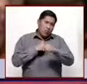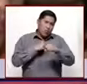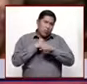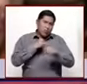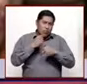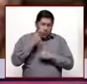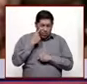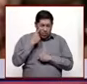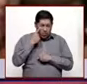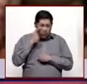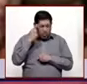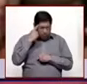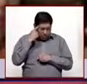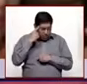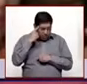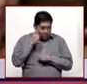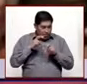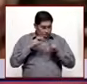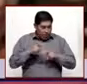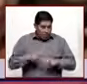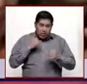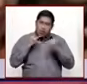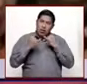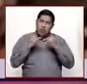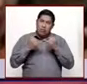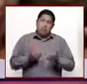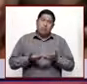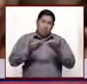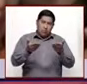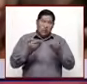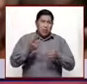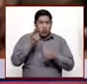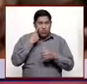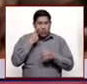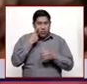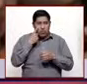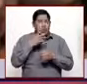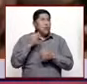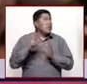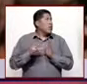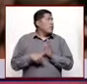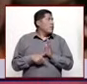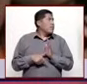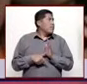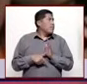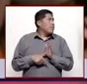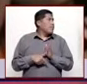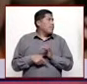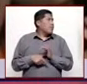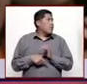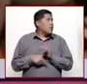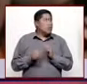conozca, considere, analice el informe que se ha puesto a conocimiento y a partir de ello,